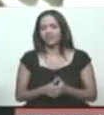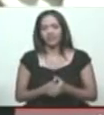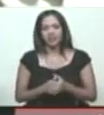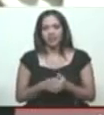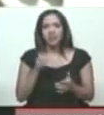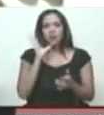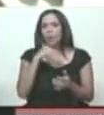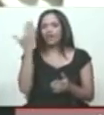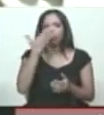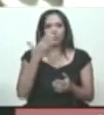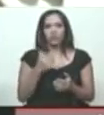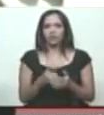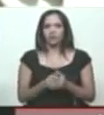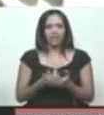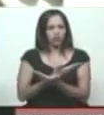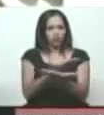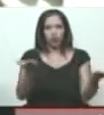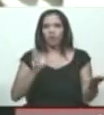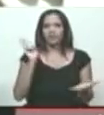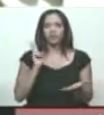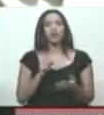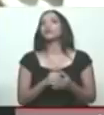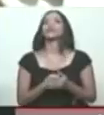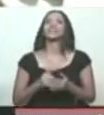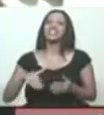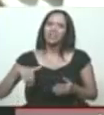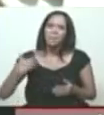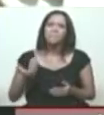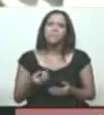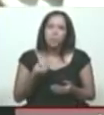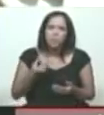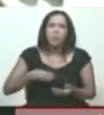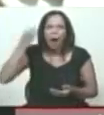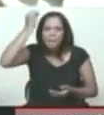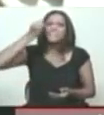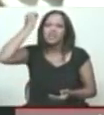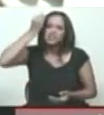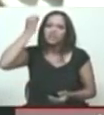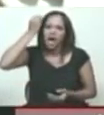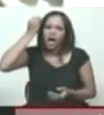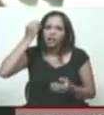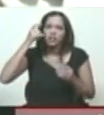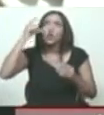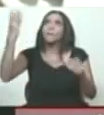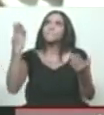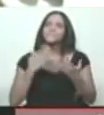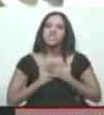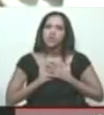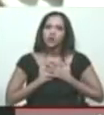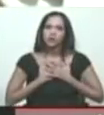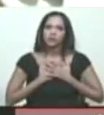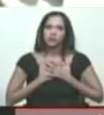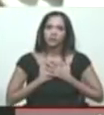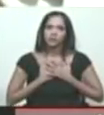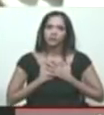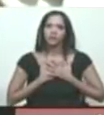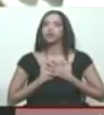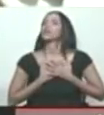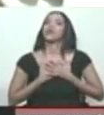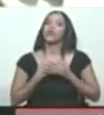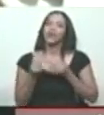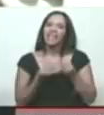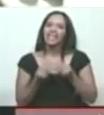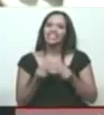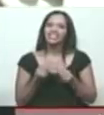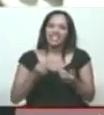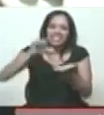ningún venezolano, quien puede tener en su mente atacar, Dios mío, lo que es alma